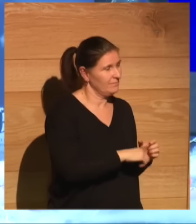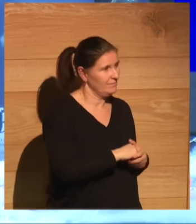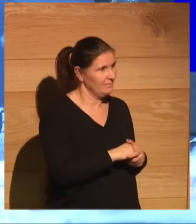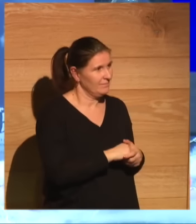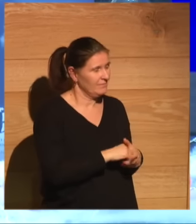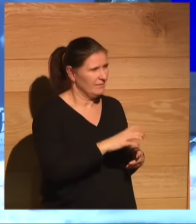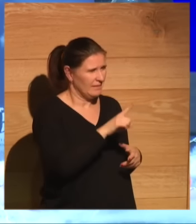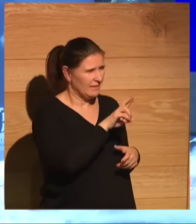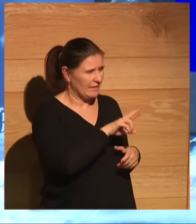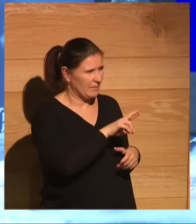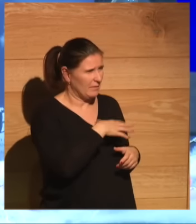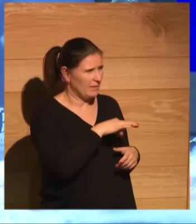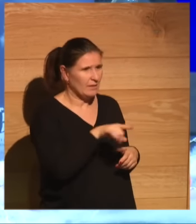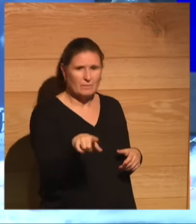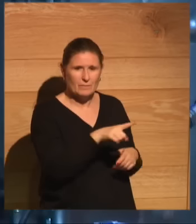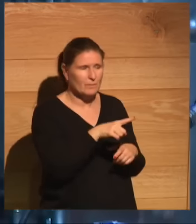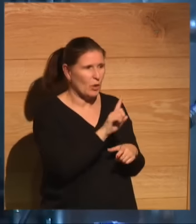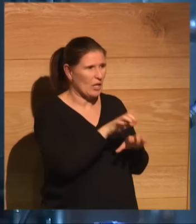Si puede. Juan, ¿puedes repetir lo de por qué nos reís?